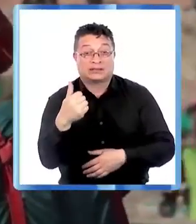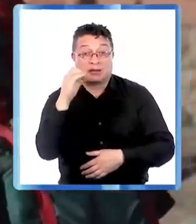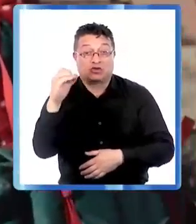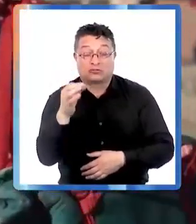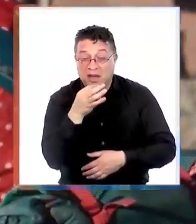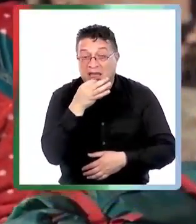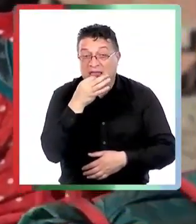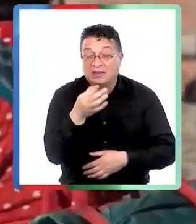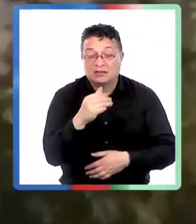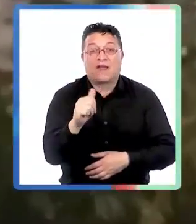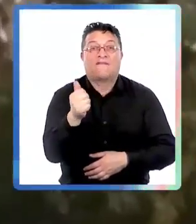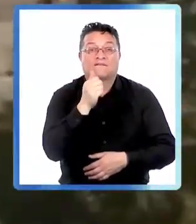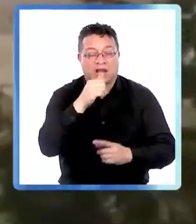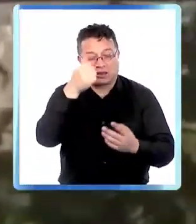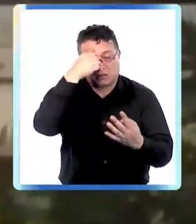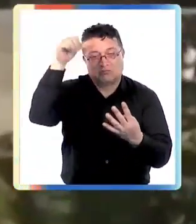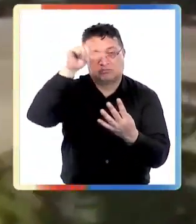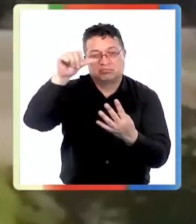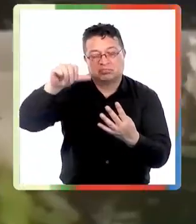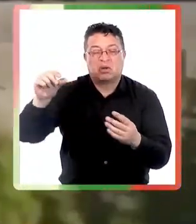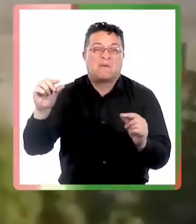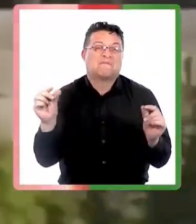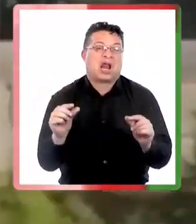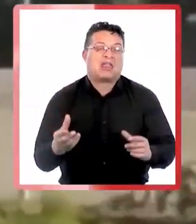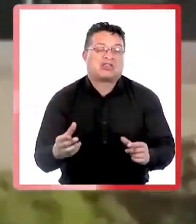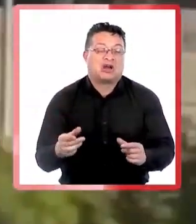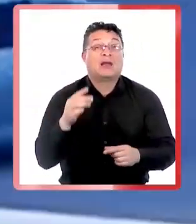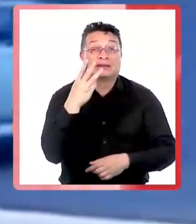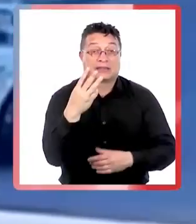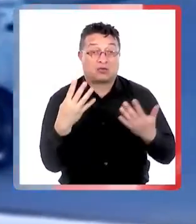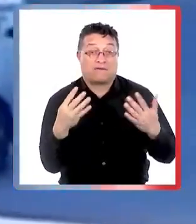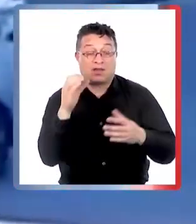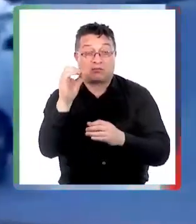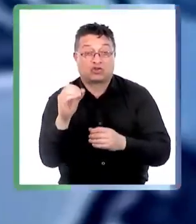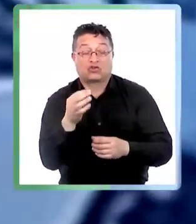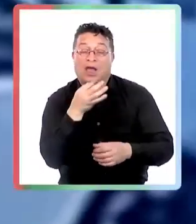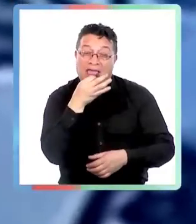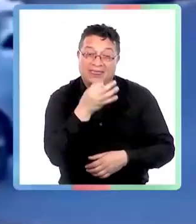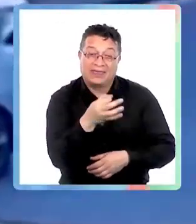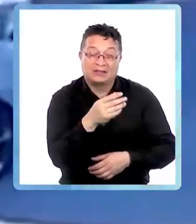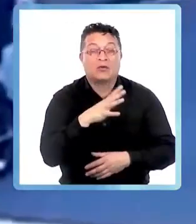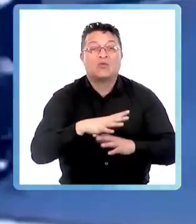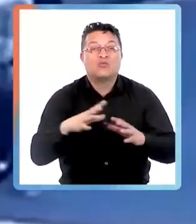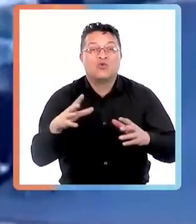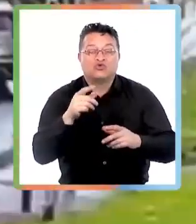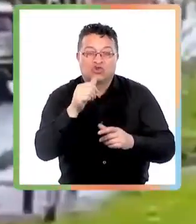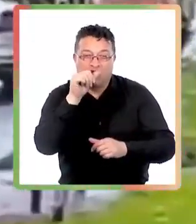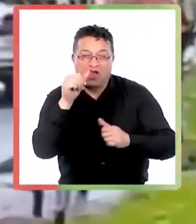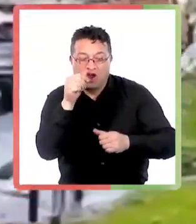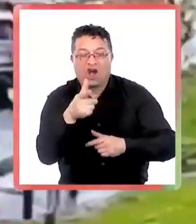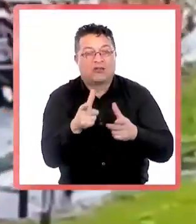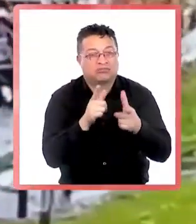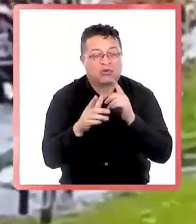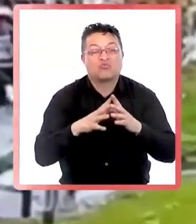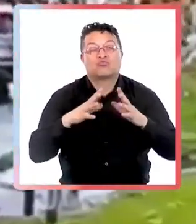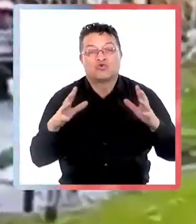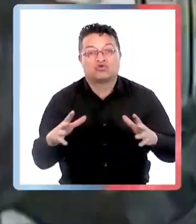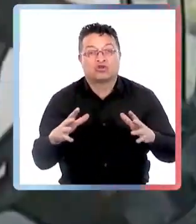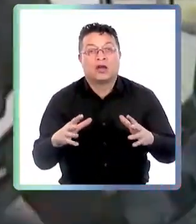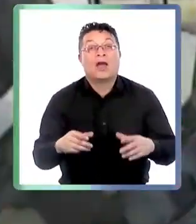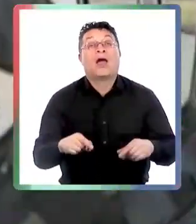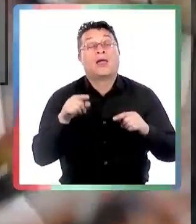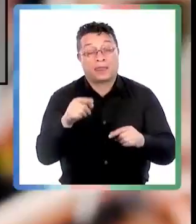el 46% dice que es por falta de condenas o bajas penas y el 39% lo atribuye al consumo de drogas y